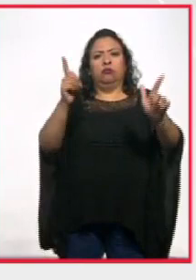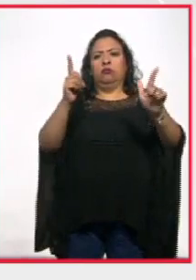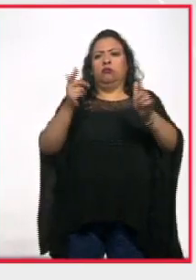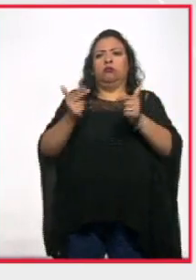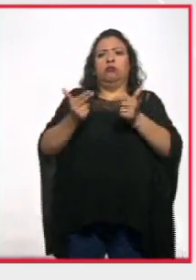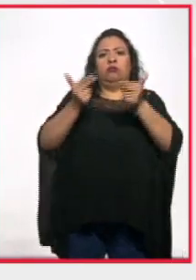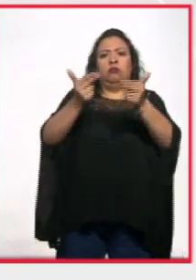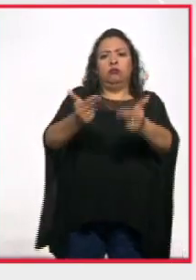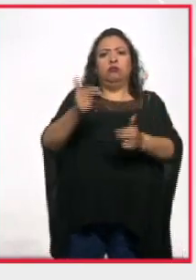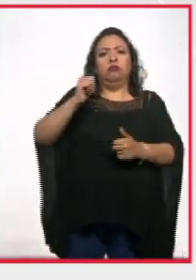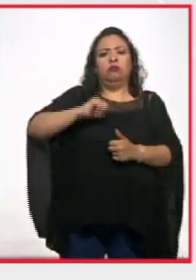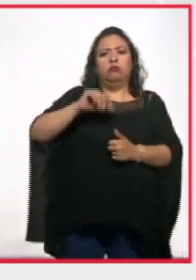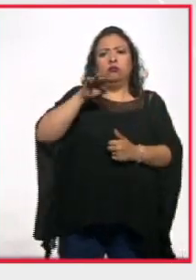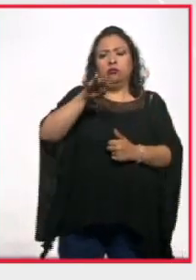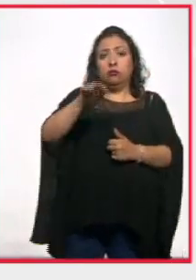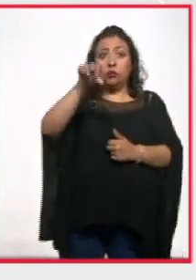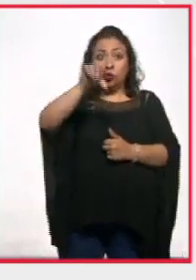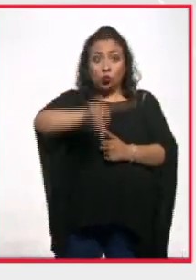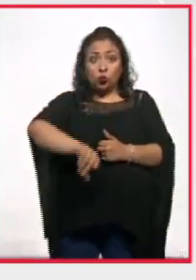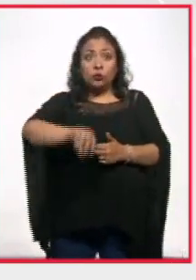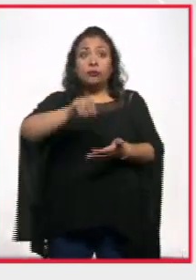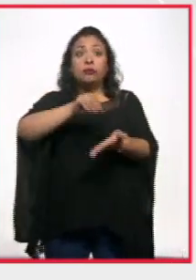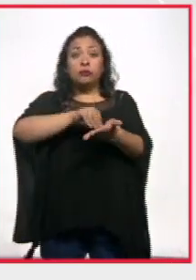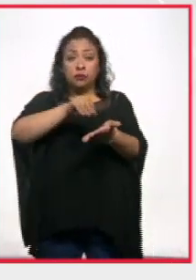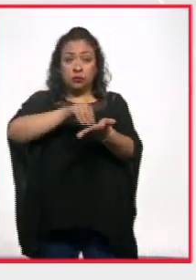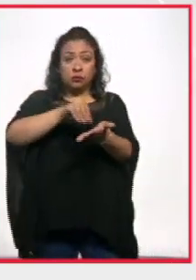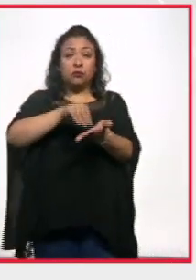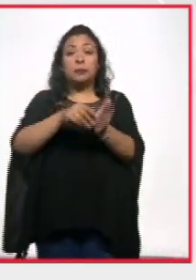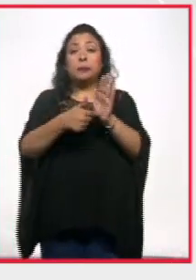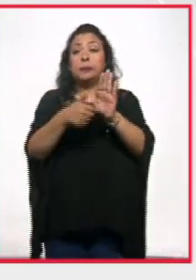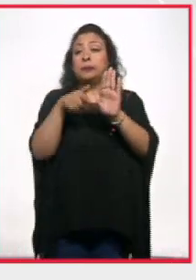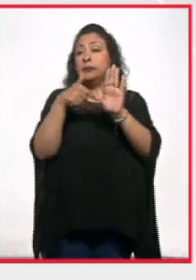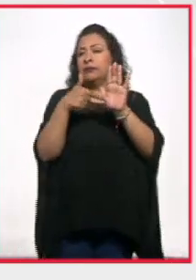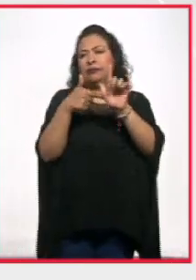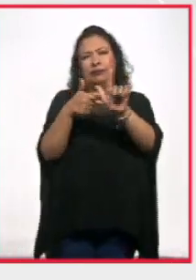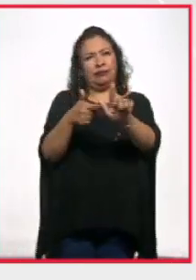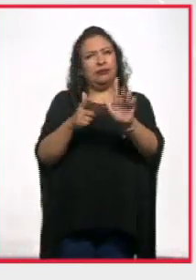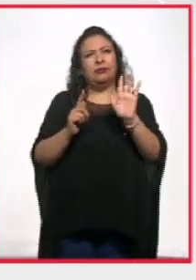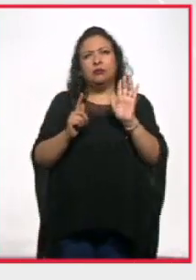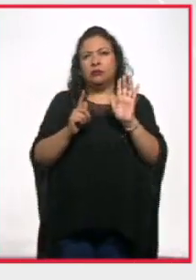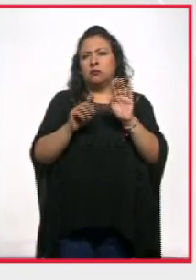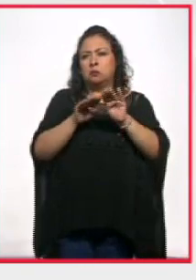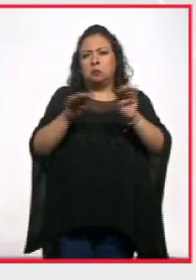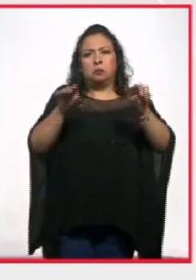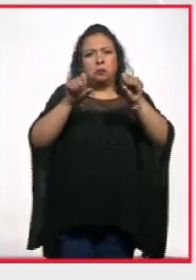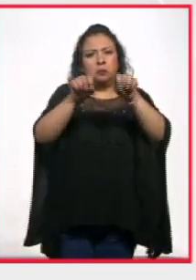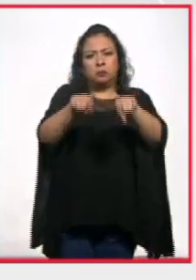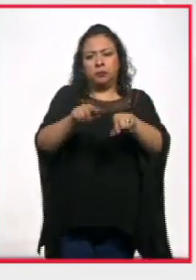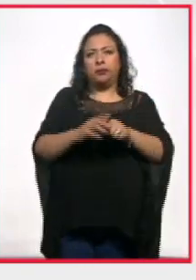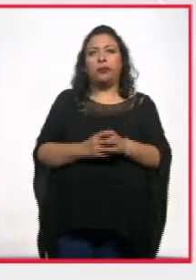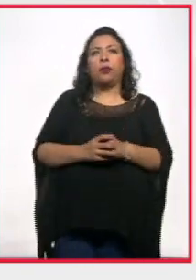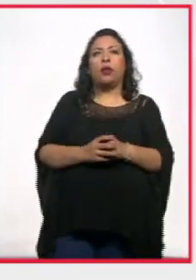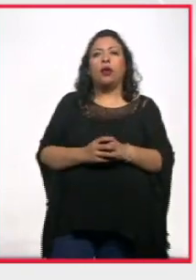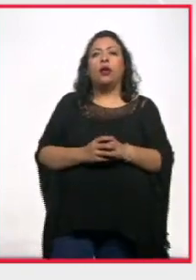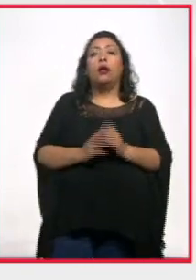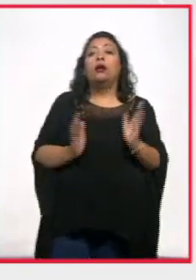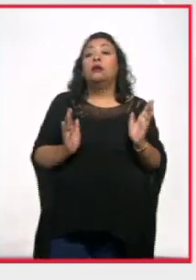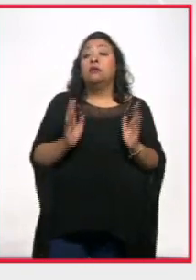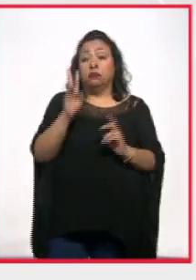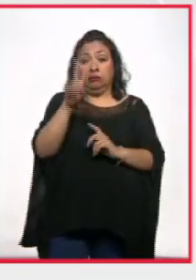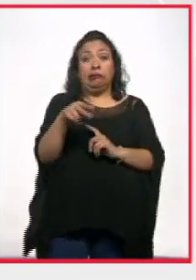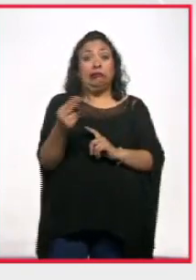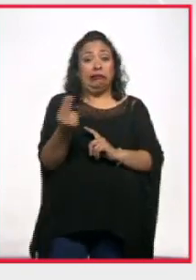siglo XIX, que hasta el día de hoy aún se ha mantenido de manera hegemónica. Es